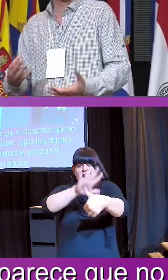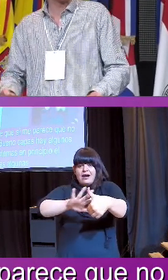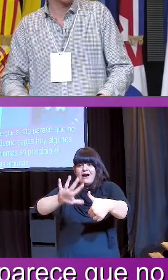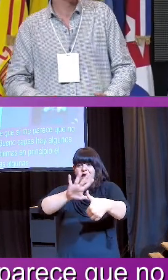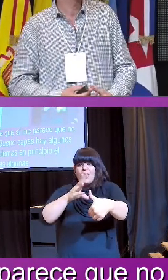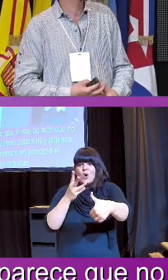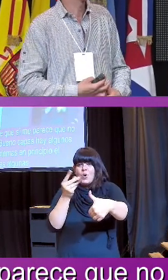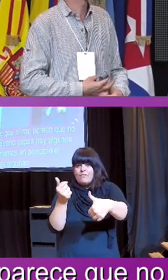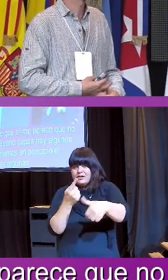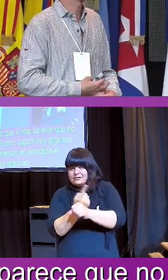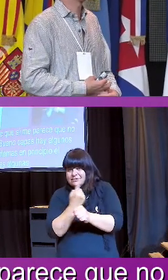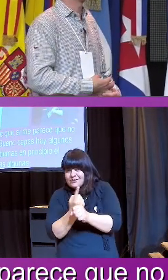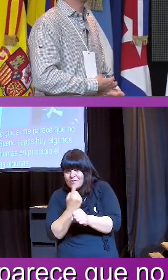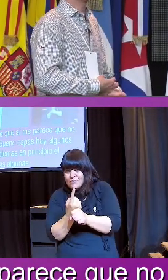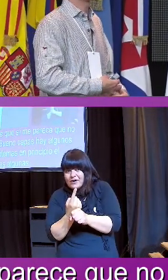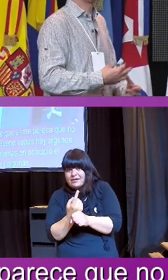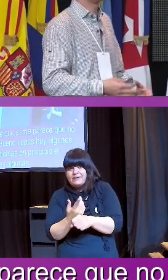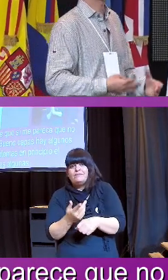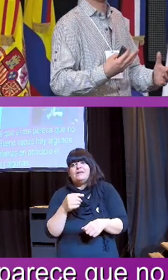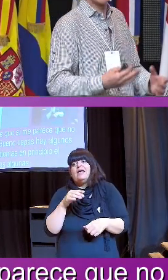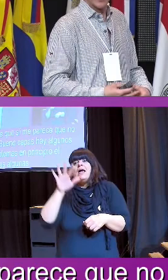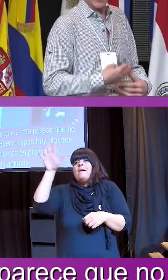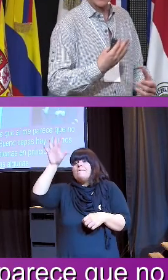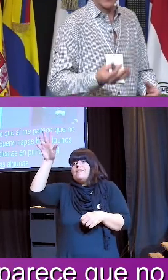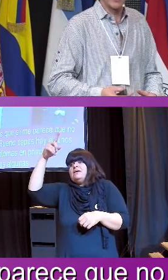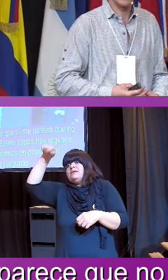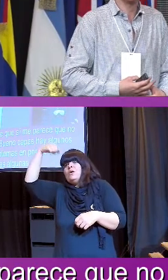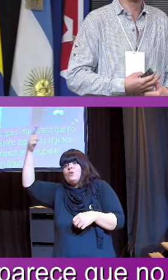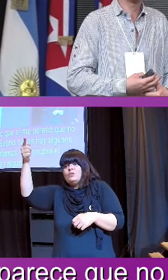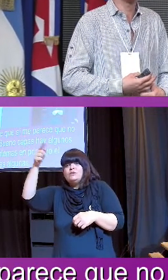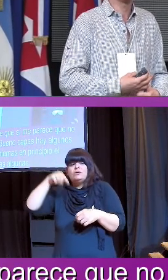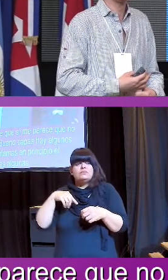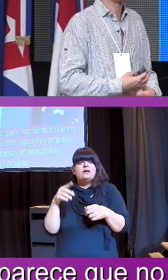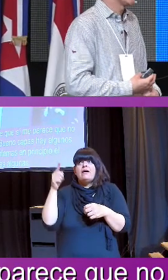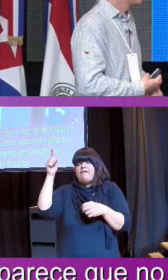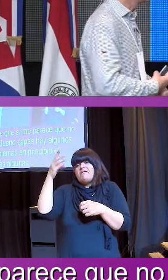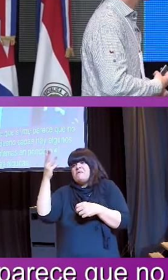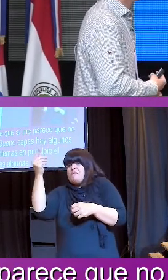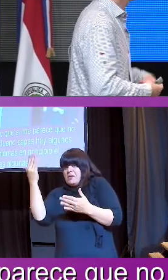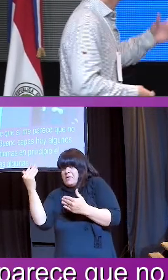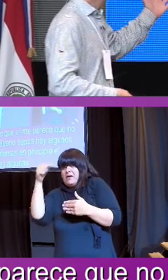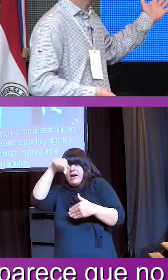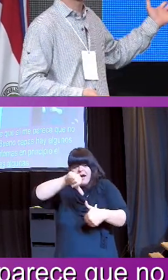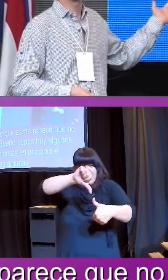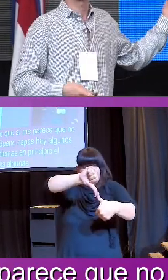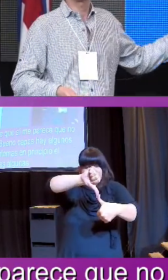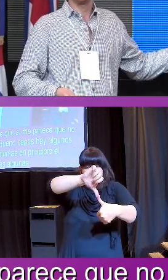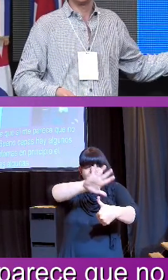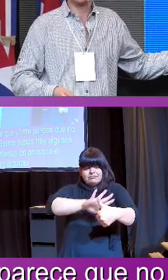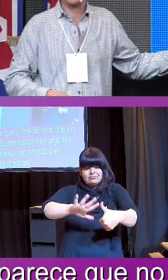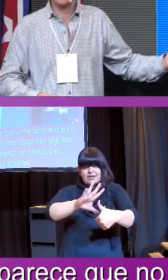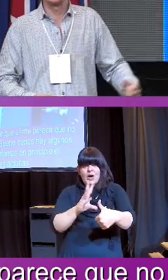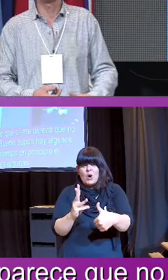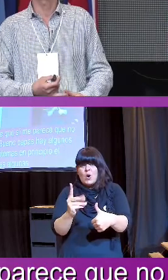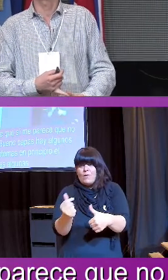en las grandes ciudades, que hay mucha gente formada, en ADOS, en ADIR, en 3DI, etc. Pero los otros no. Esta escala es